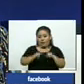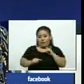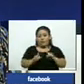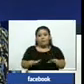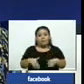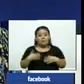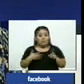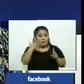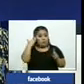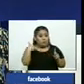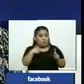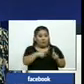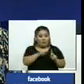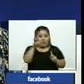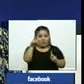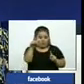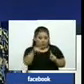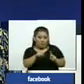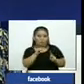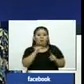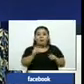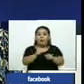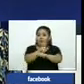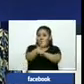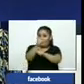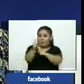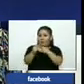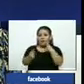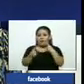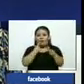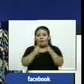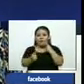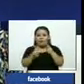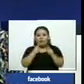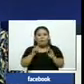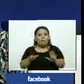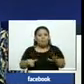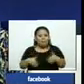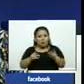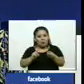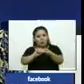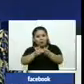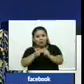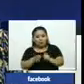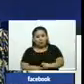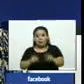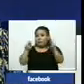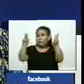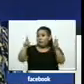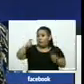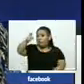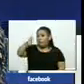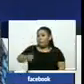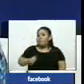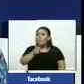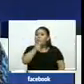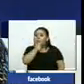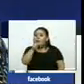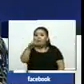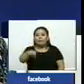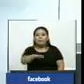operaciones reveló en la entrevista de Hechos AM los lineamientos en que se basaron para impulsar la nueva reforma al sistema de pensiones en El